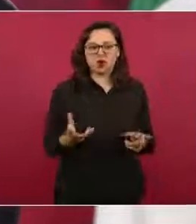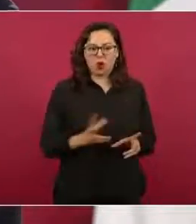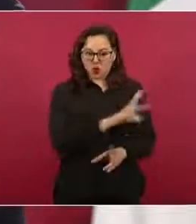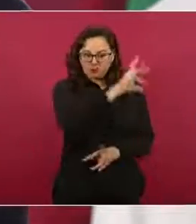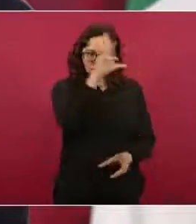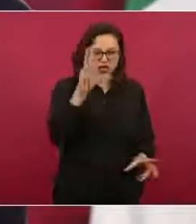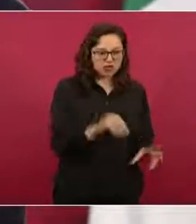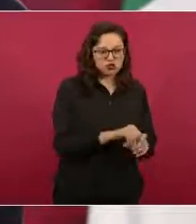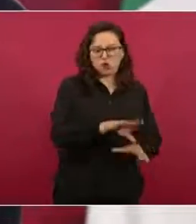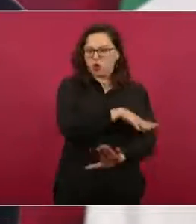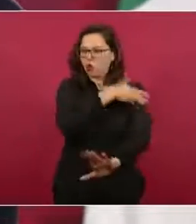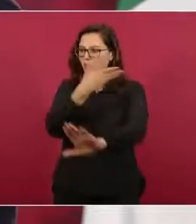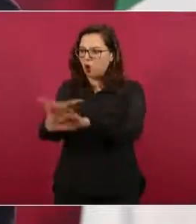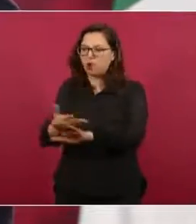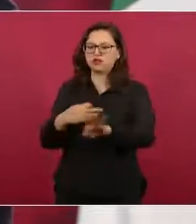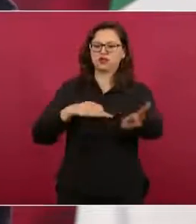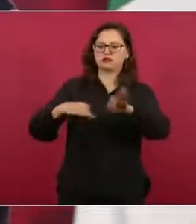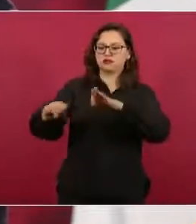los trabajadores